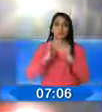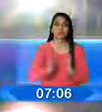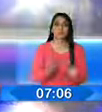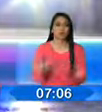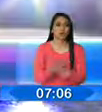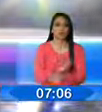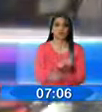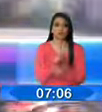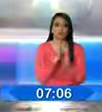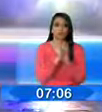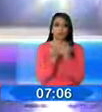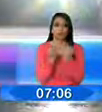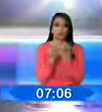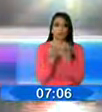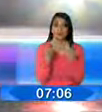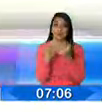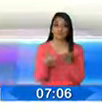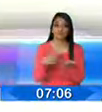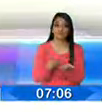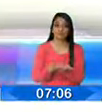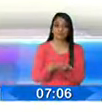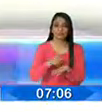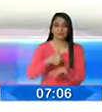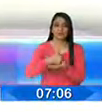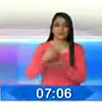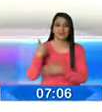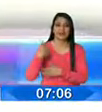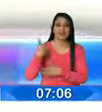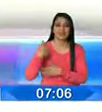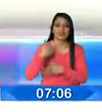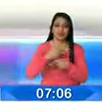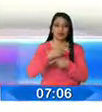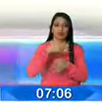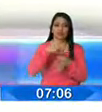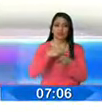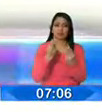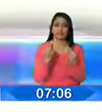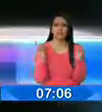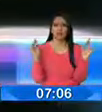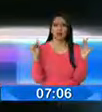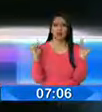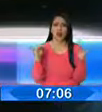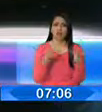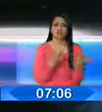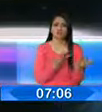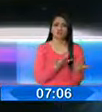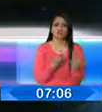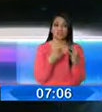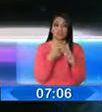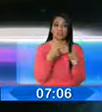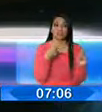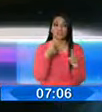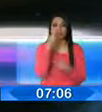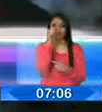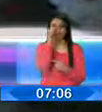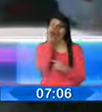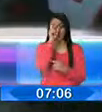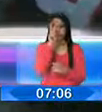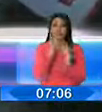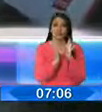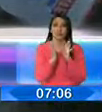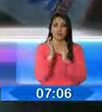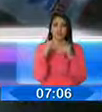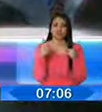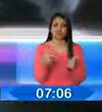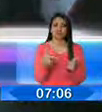candidato se trasladó a la Plaza Argentina a pocas cuadras del CNE, donde lo esperaban cientos de simpatizantes, que desde el pasado domingo 2 de abril permanecían en